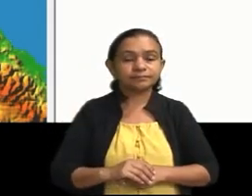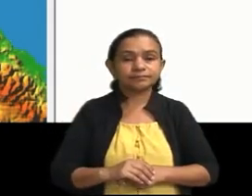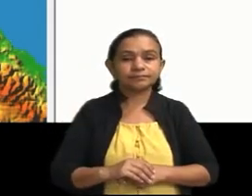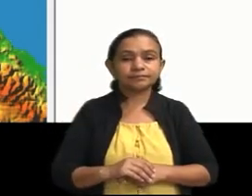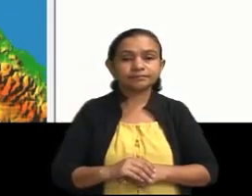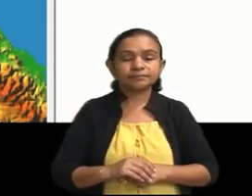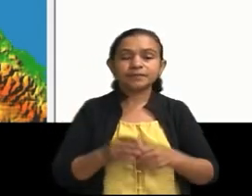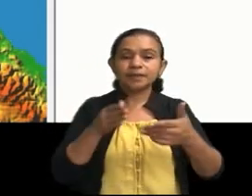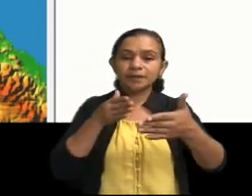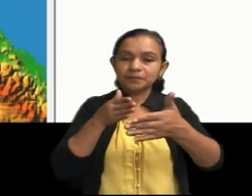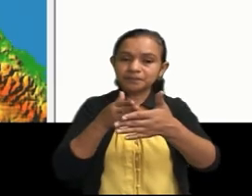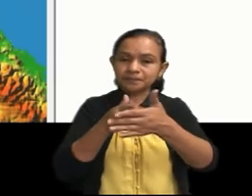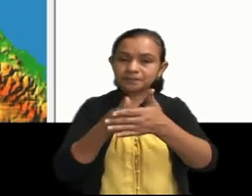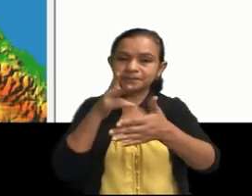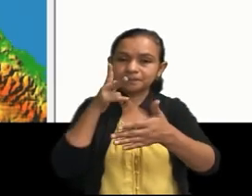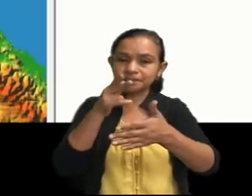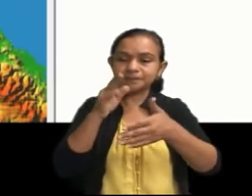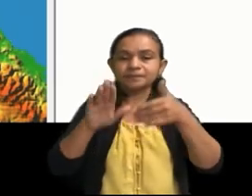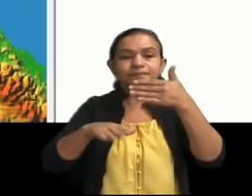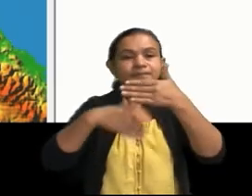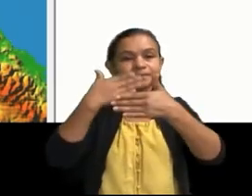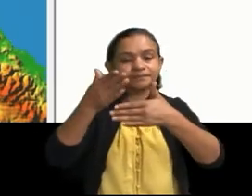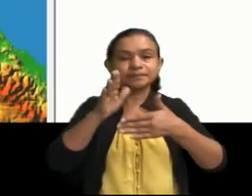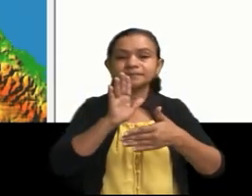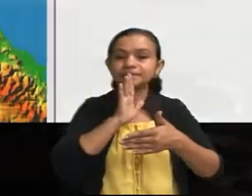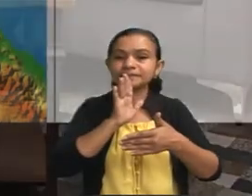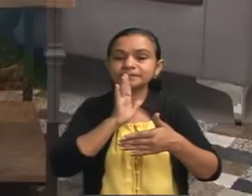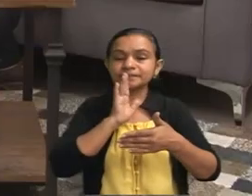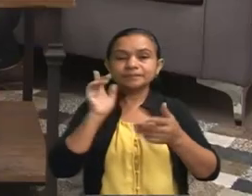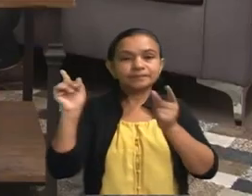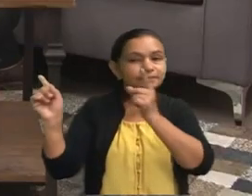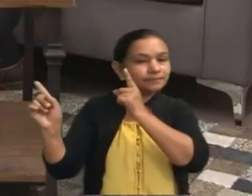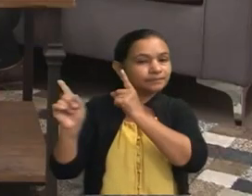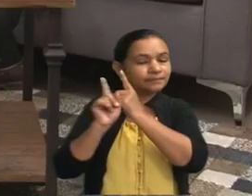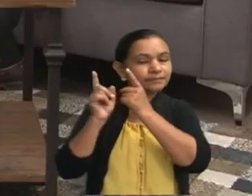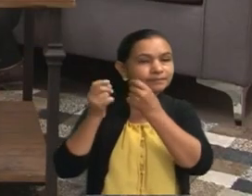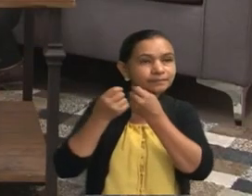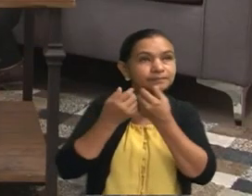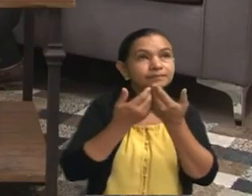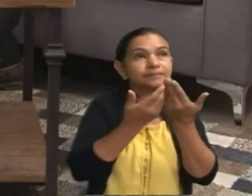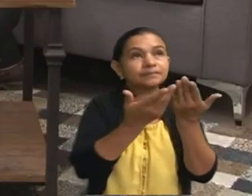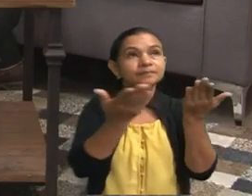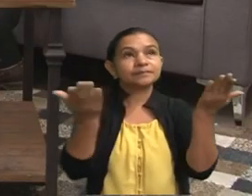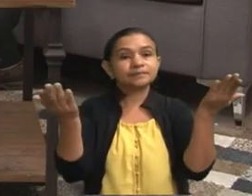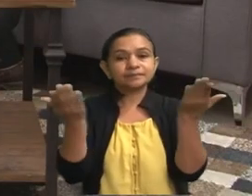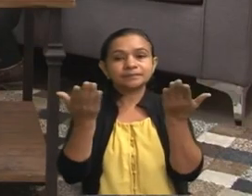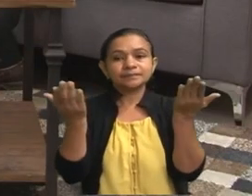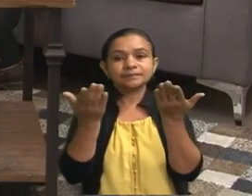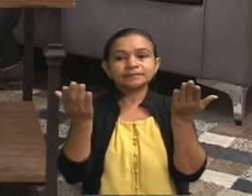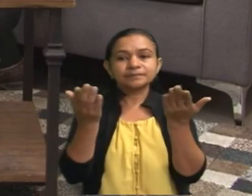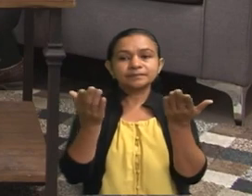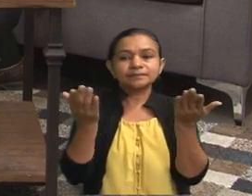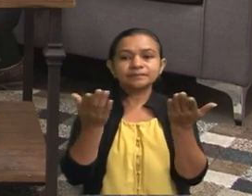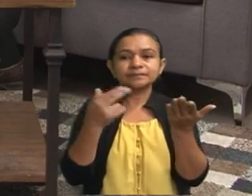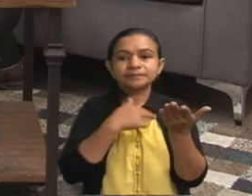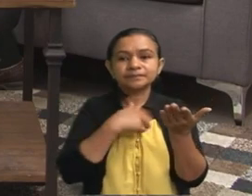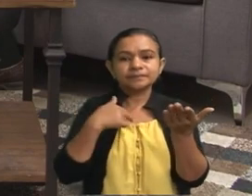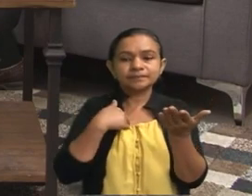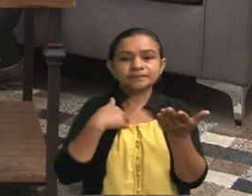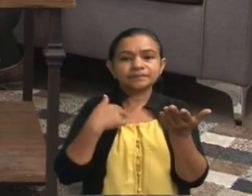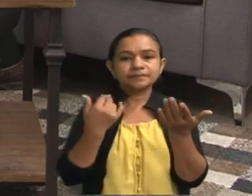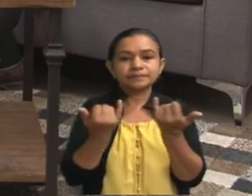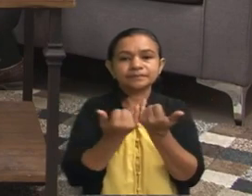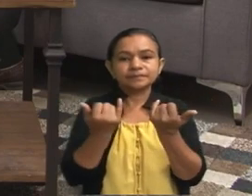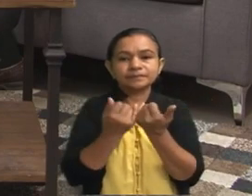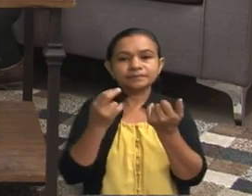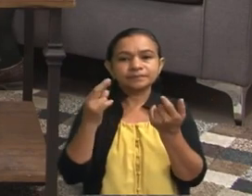Doctores, tenemos que hacer una pausa, pero al volver quisiera que nos dieran un mensaje a nuestra audiencia a partir de este ejercicio, que en principio es el primero en la región,